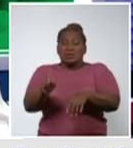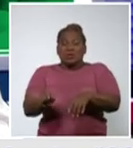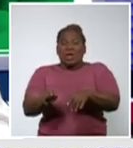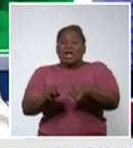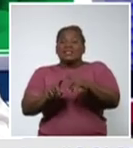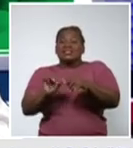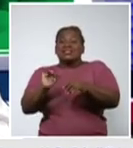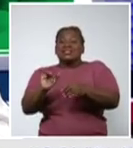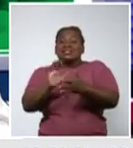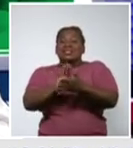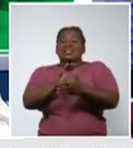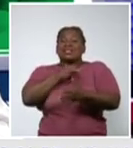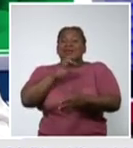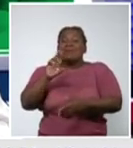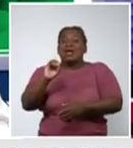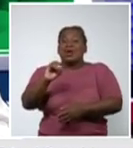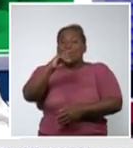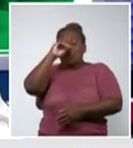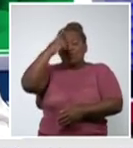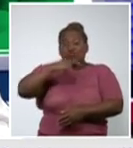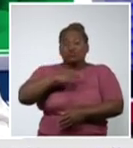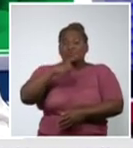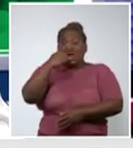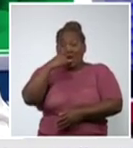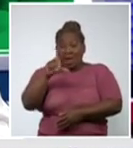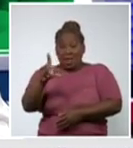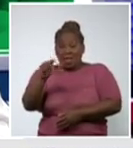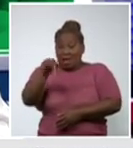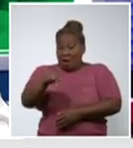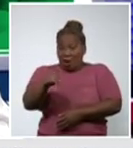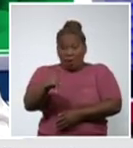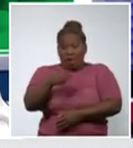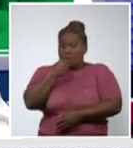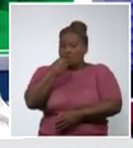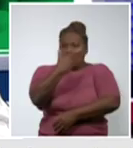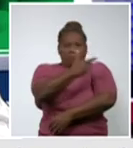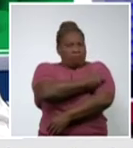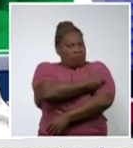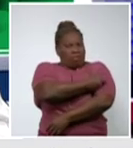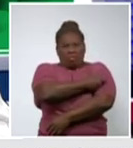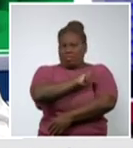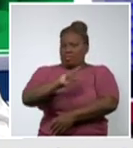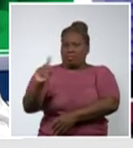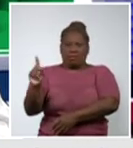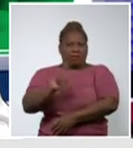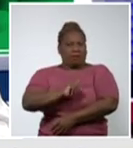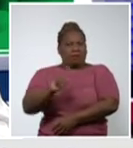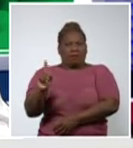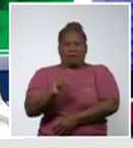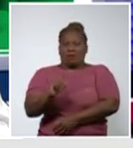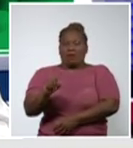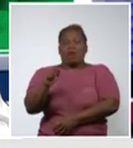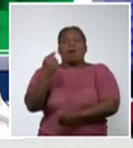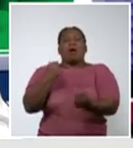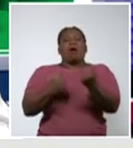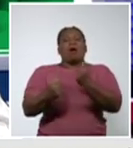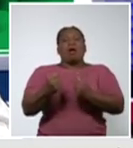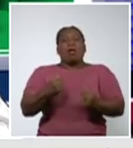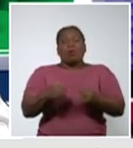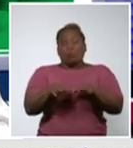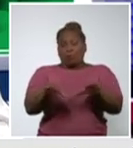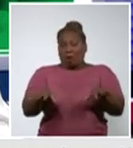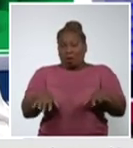esta ocasión no se le puede administrar y hay algunas condiciones que no permiten